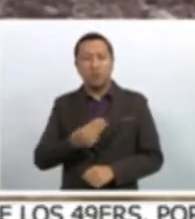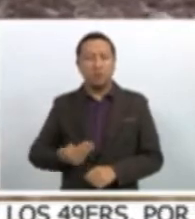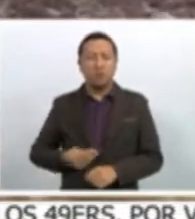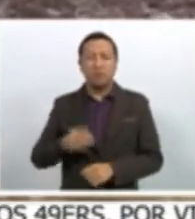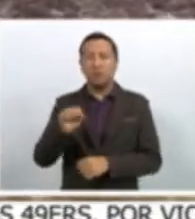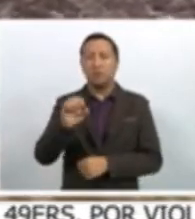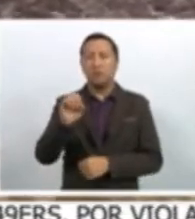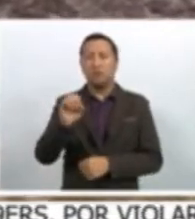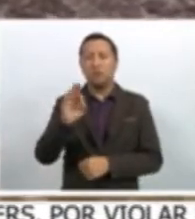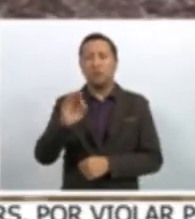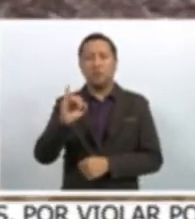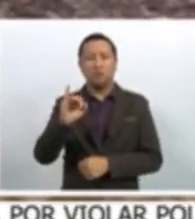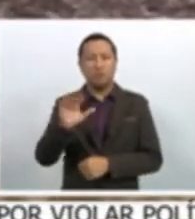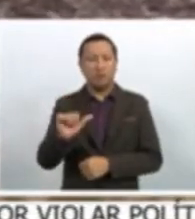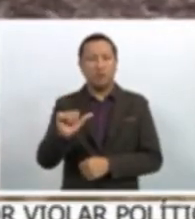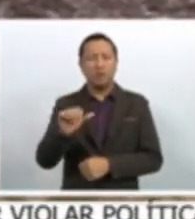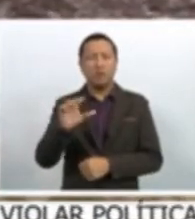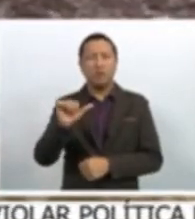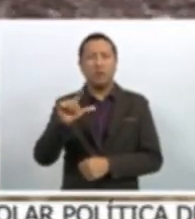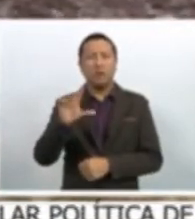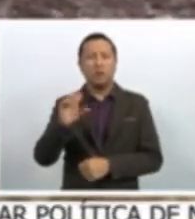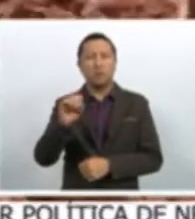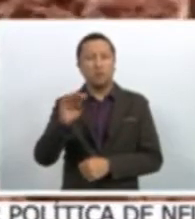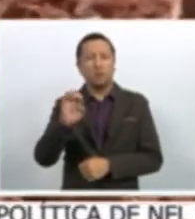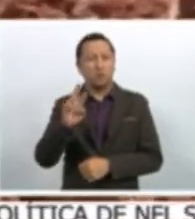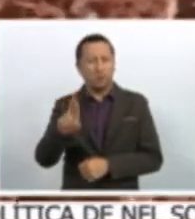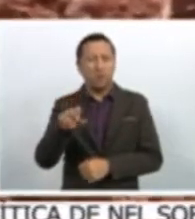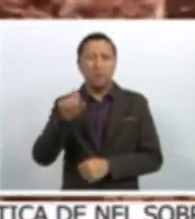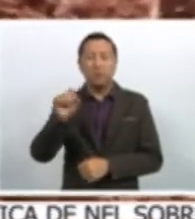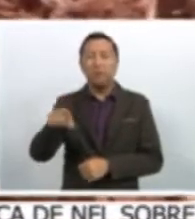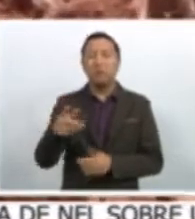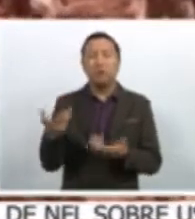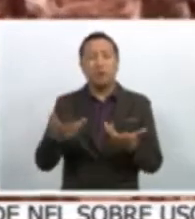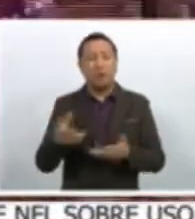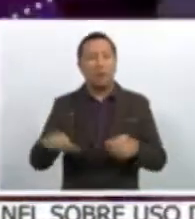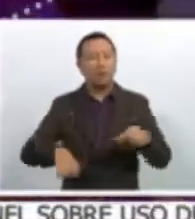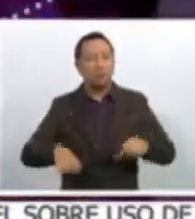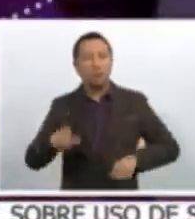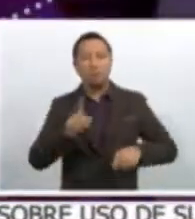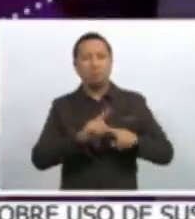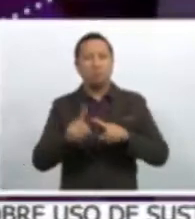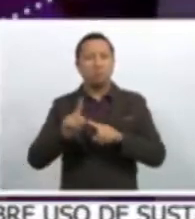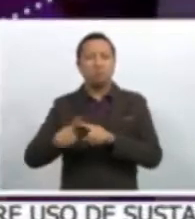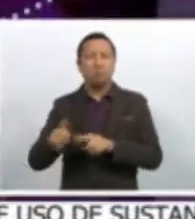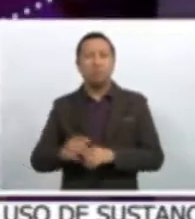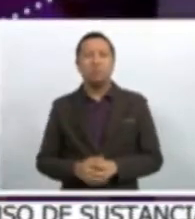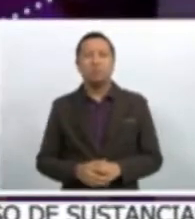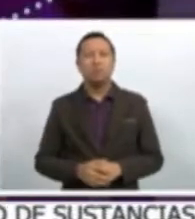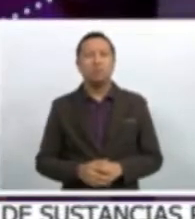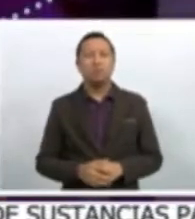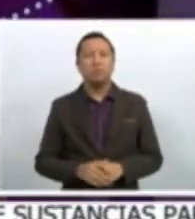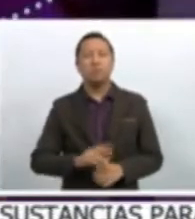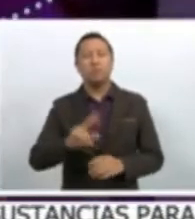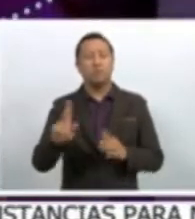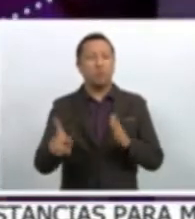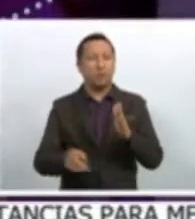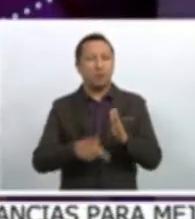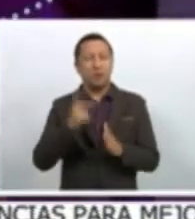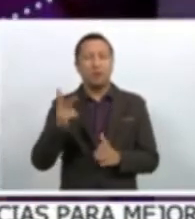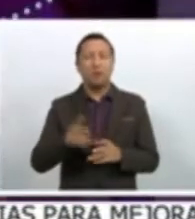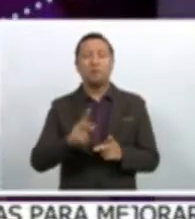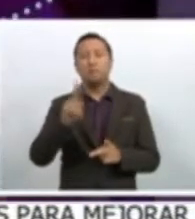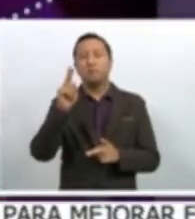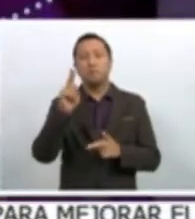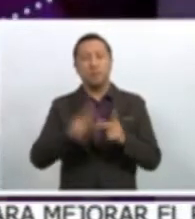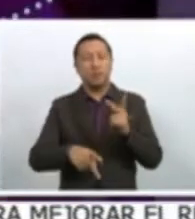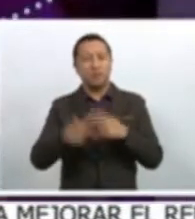un sitio digno donde puedan reunirse para llevar a cabo diversas actividades. Nuevamente le invitamos para que nos acompañe